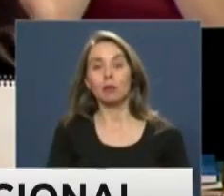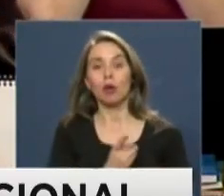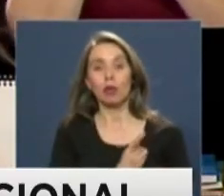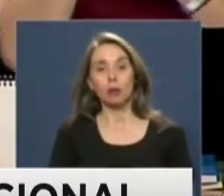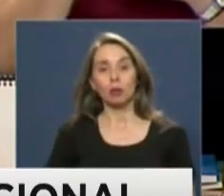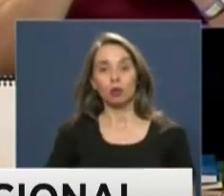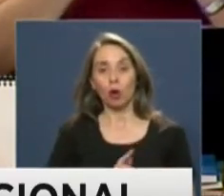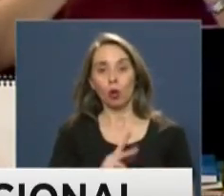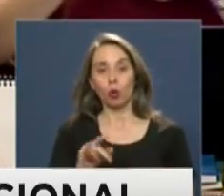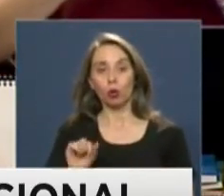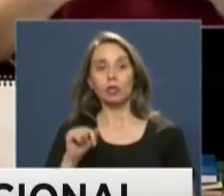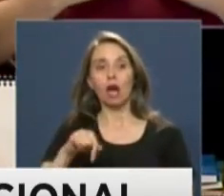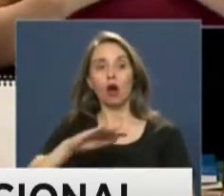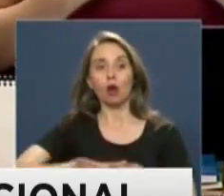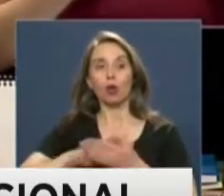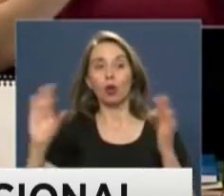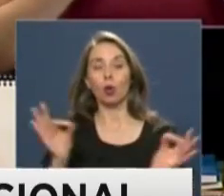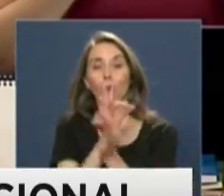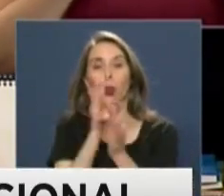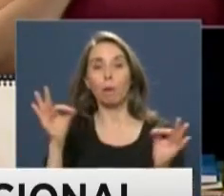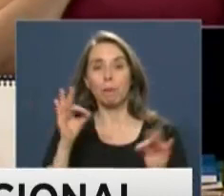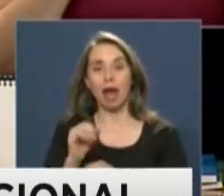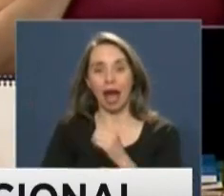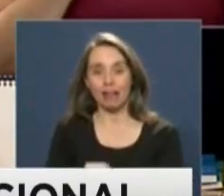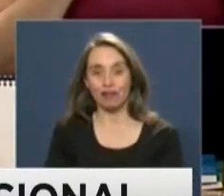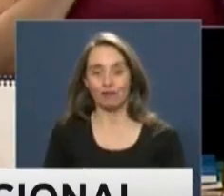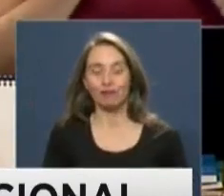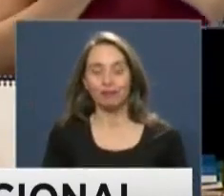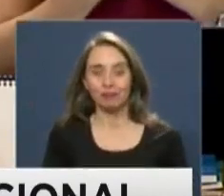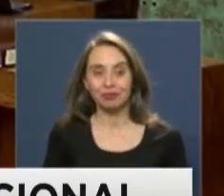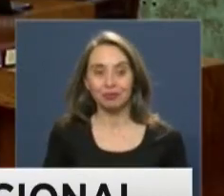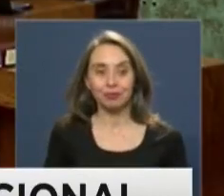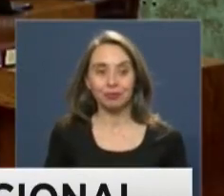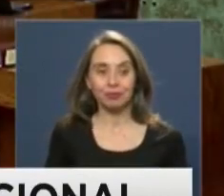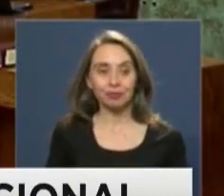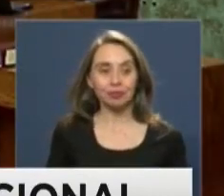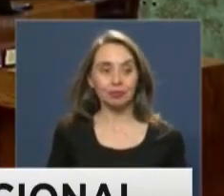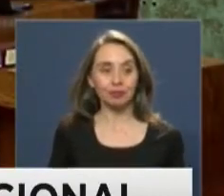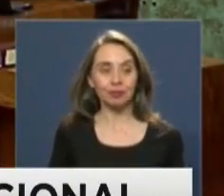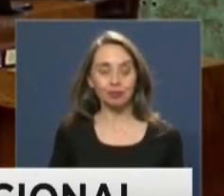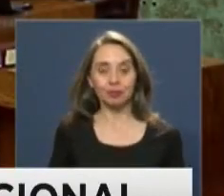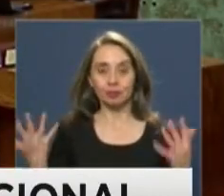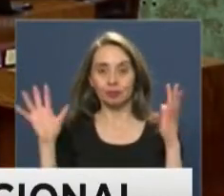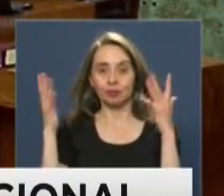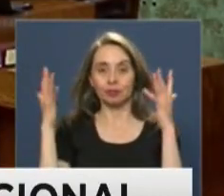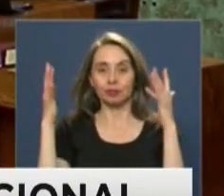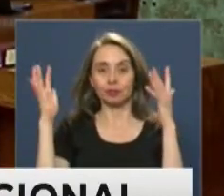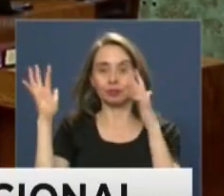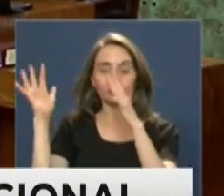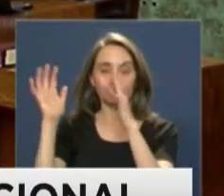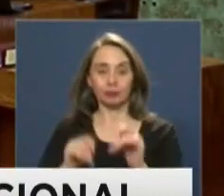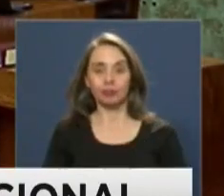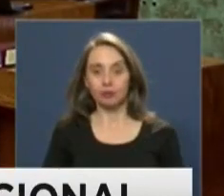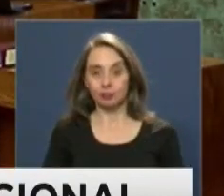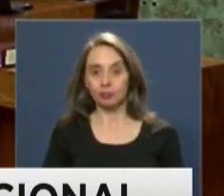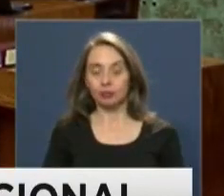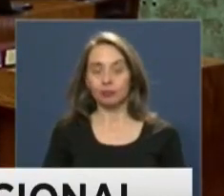fondo de la acusación y tendrá que haber una nueva discusión y una nueva votación.